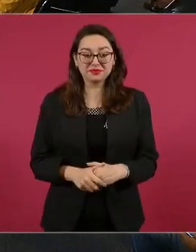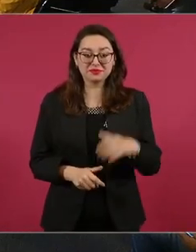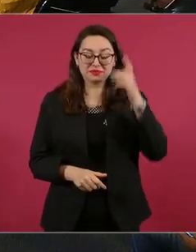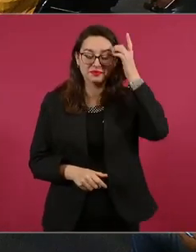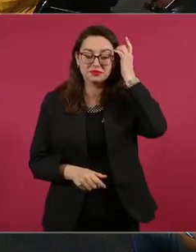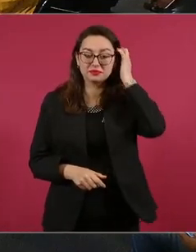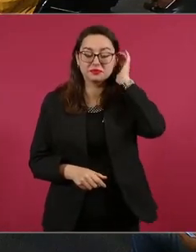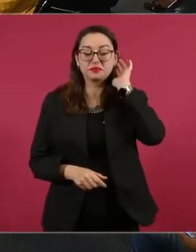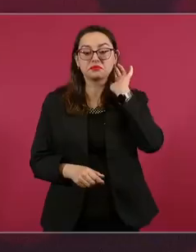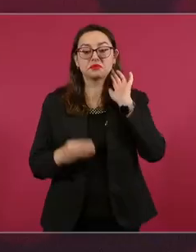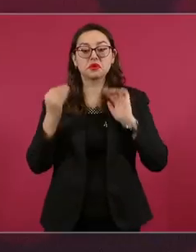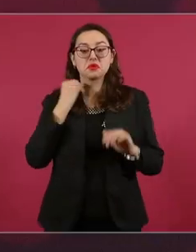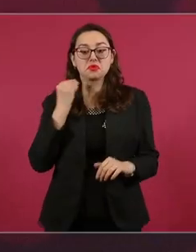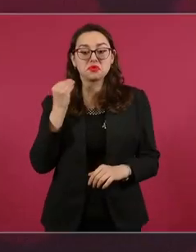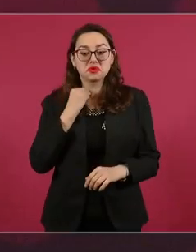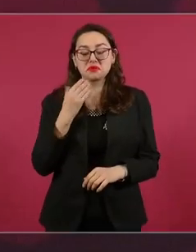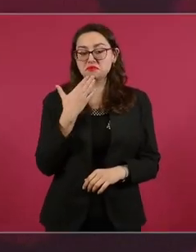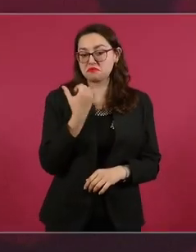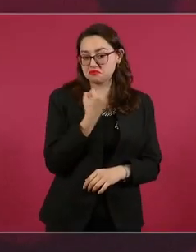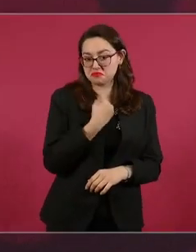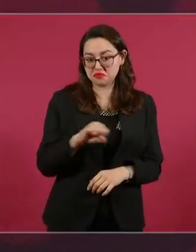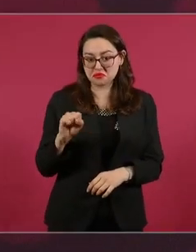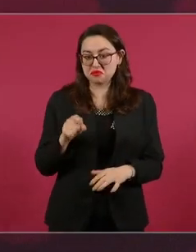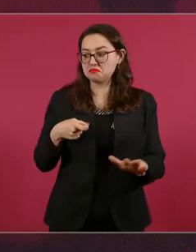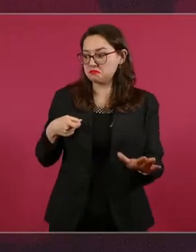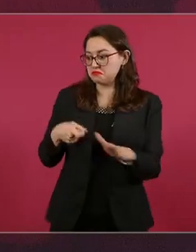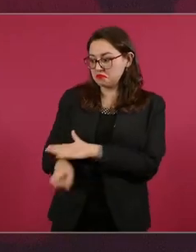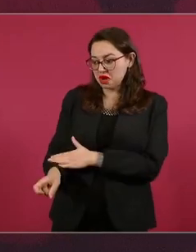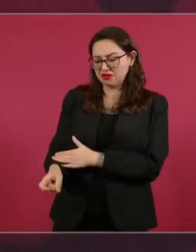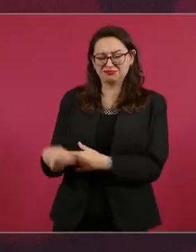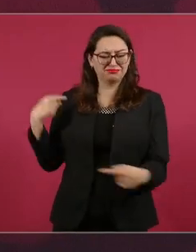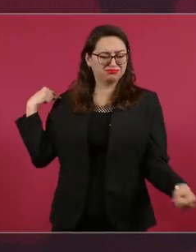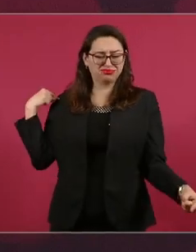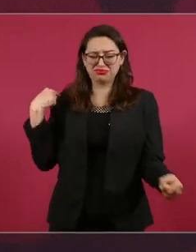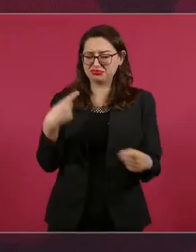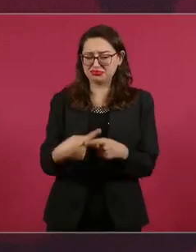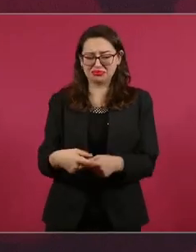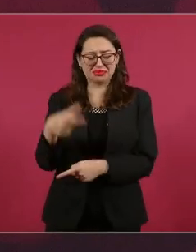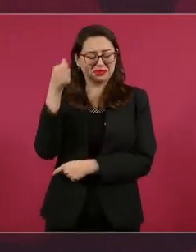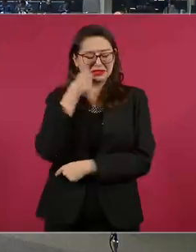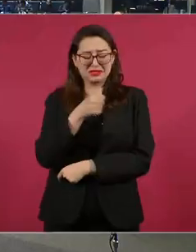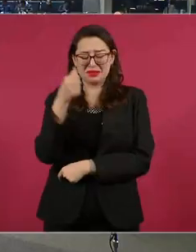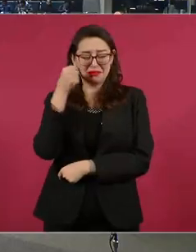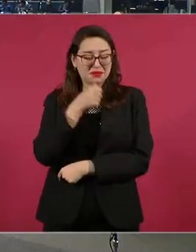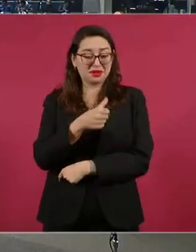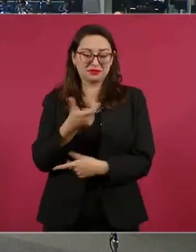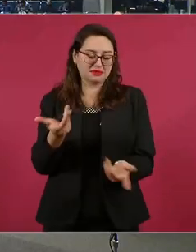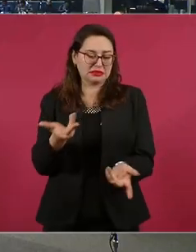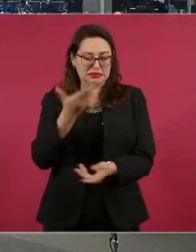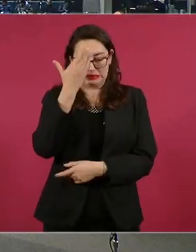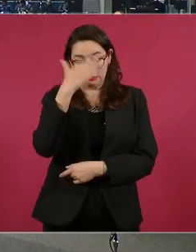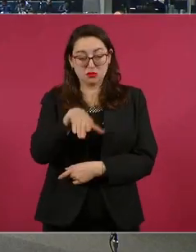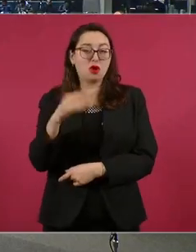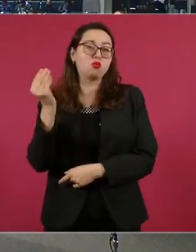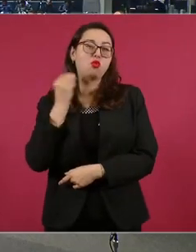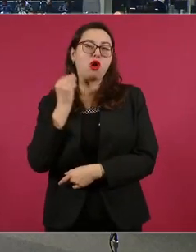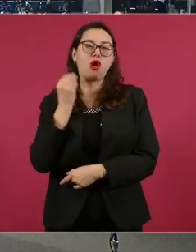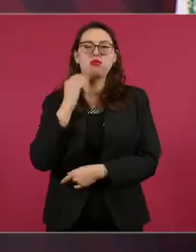buenos abogados, como era antes, pues. ¿Se acuerdan de los abogados famosos, esos